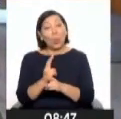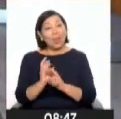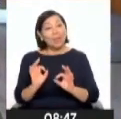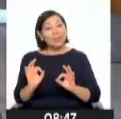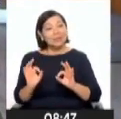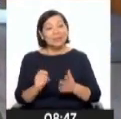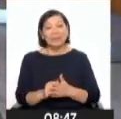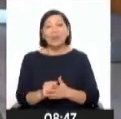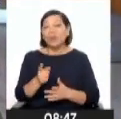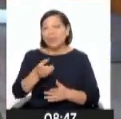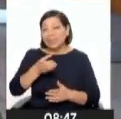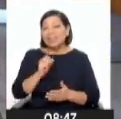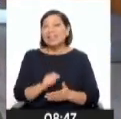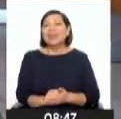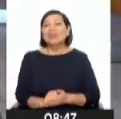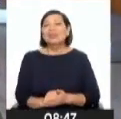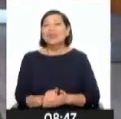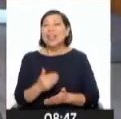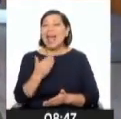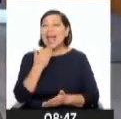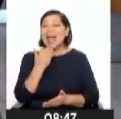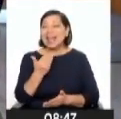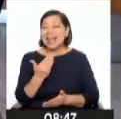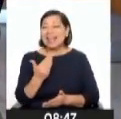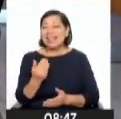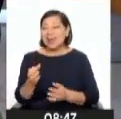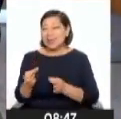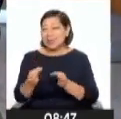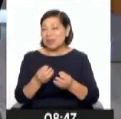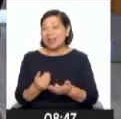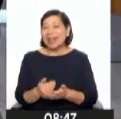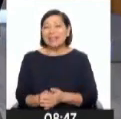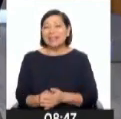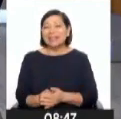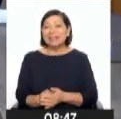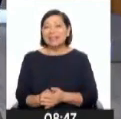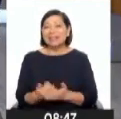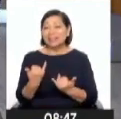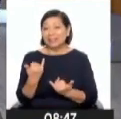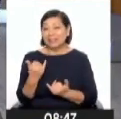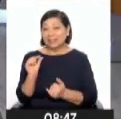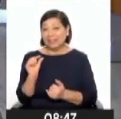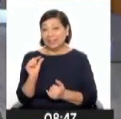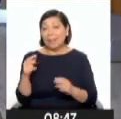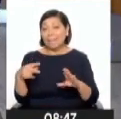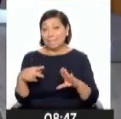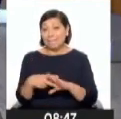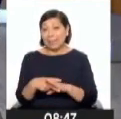Cuando se tiene un vaso de cerveza. Bien, muchas gracias, Pierina. Gracias. Agradecemos. Muy buenas. Vamos a ir, amigos, a